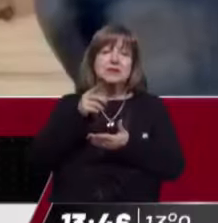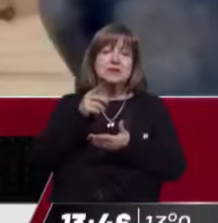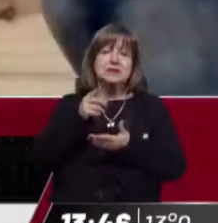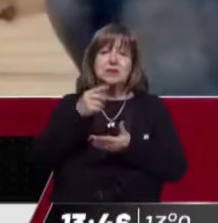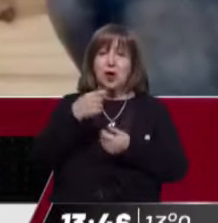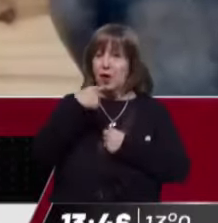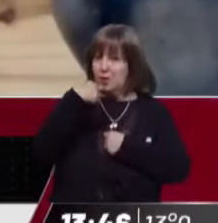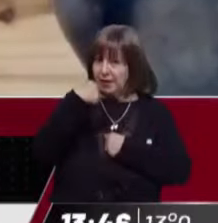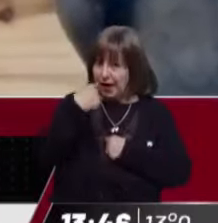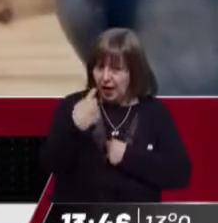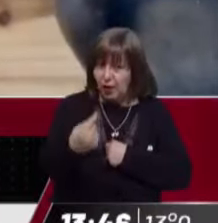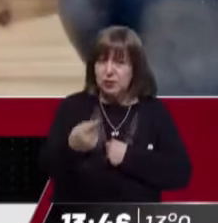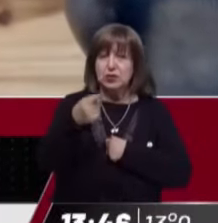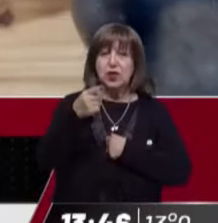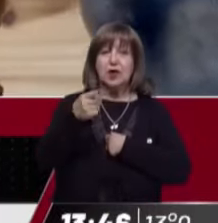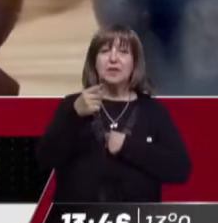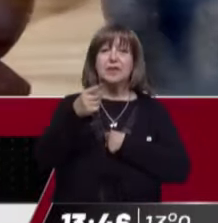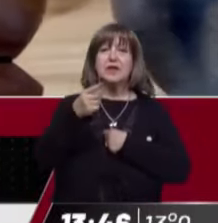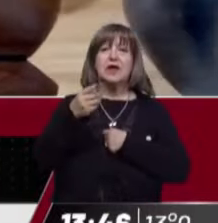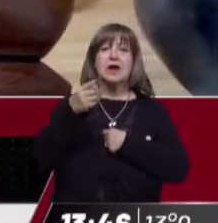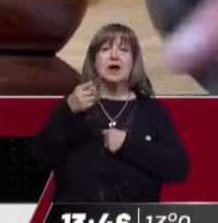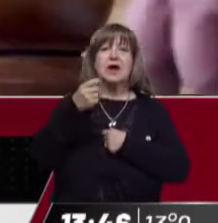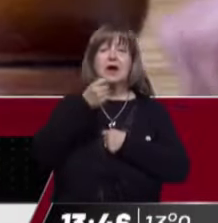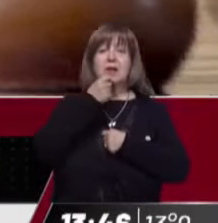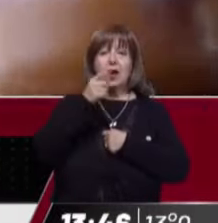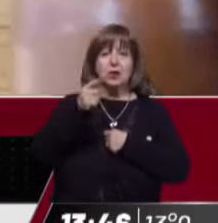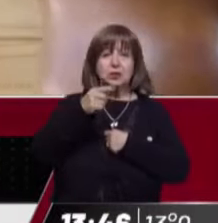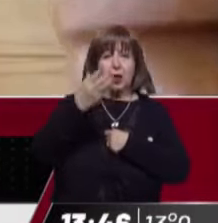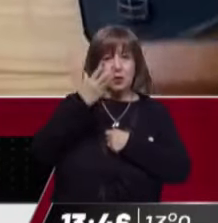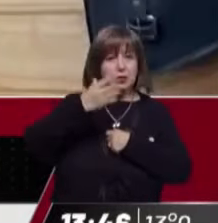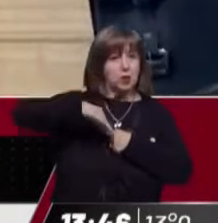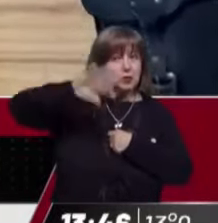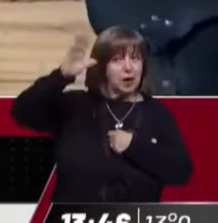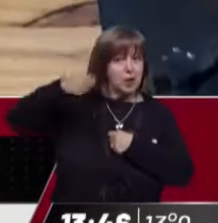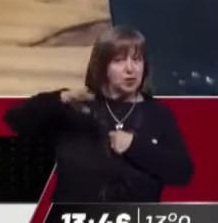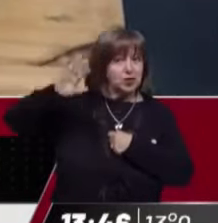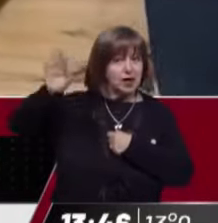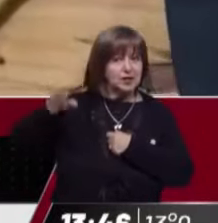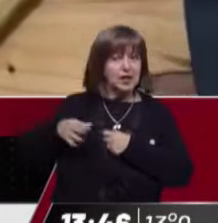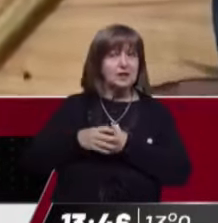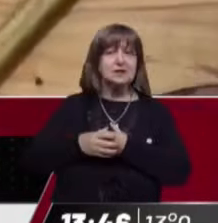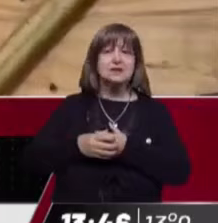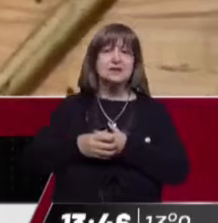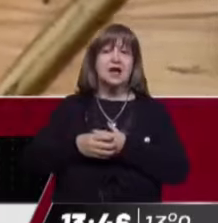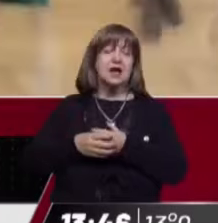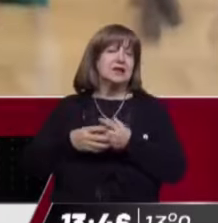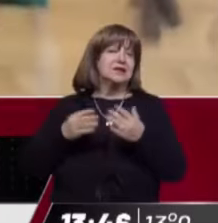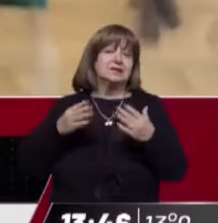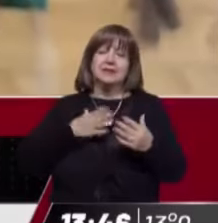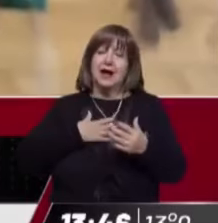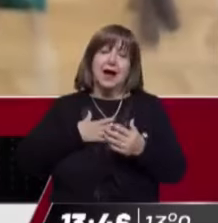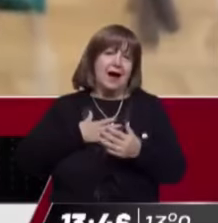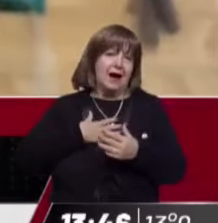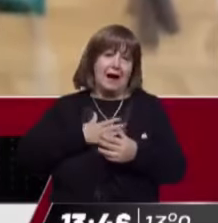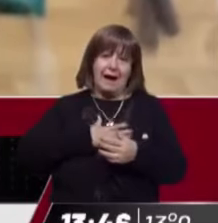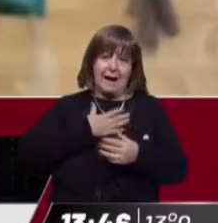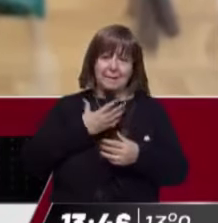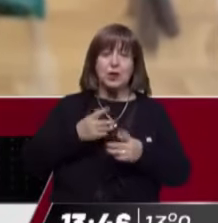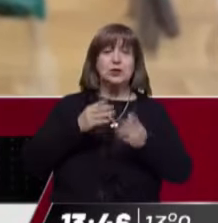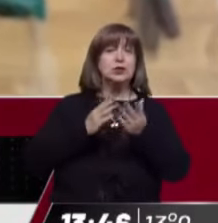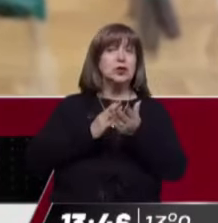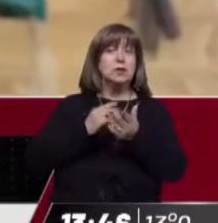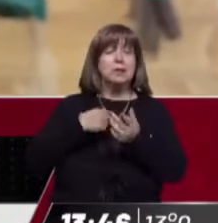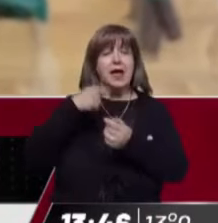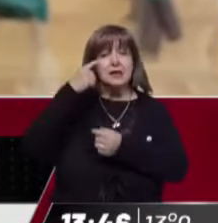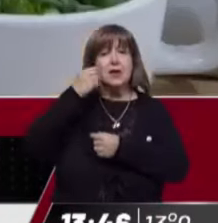es más, siempre quiero elegir playa y de repente algo pasa y montaña. Si no es Aconcagua, es en Bariloche, si